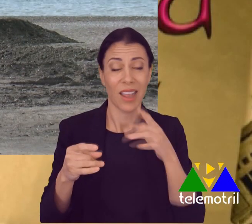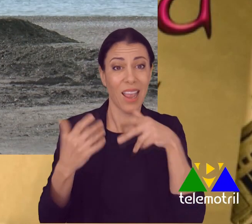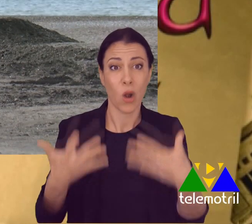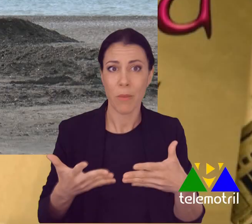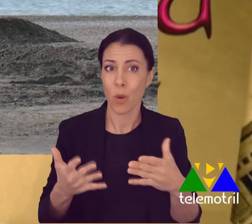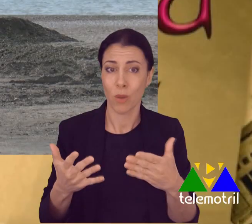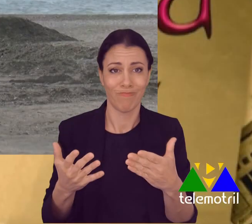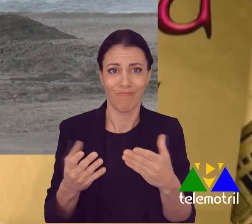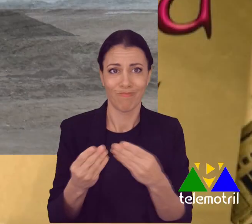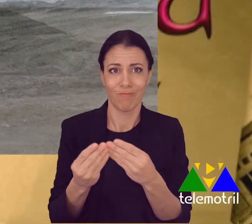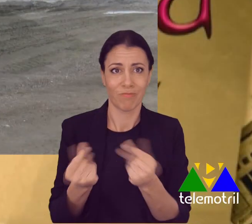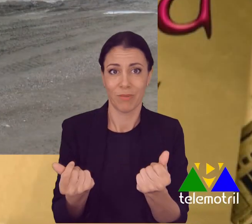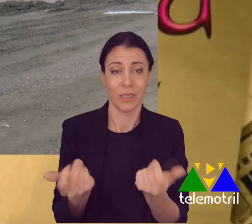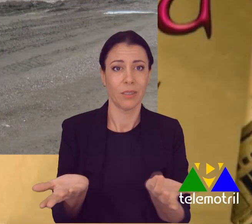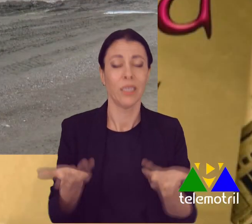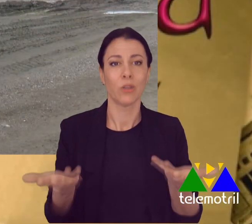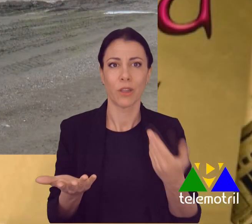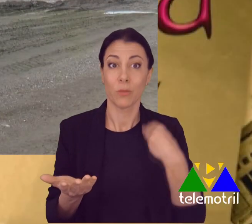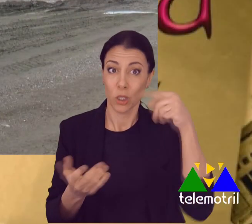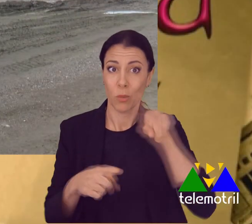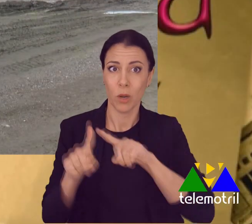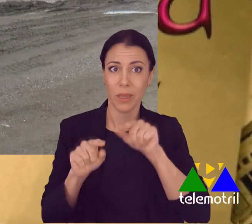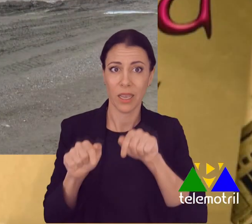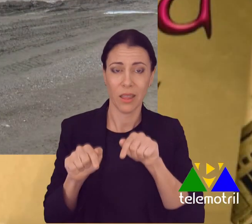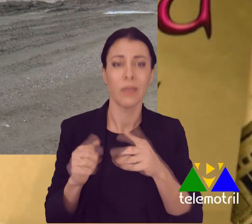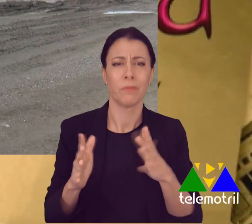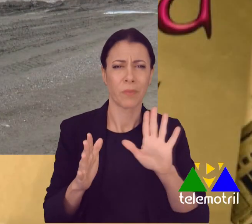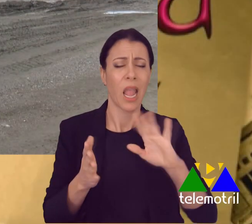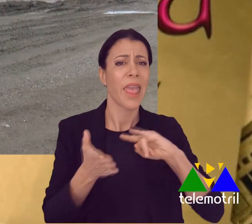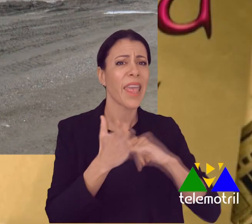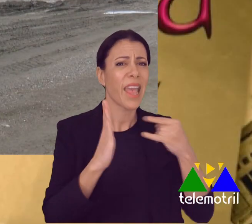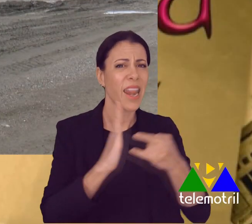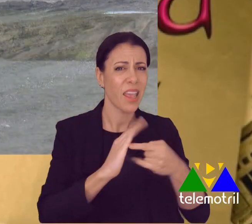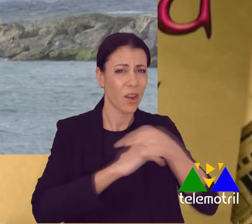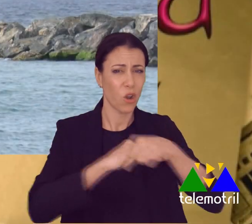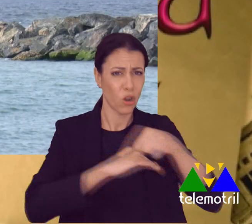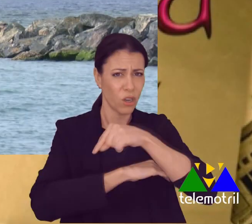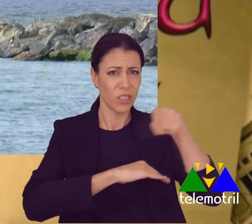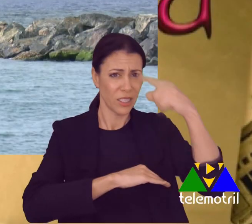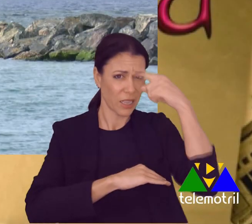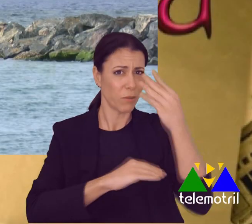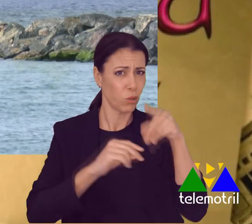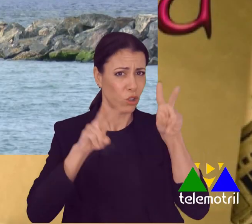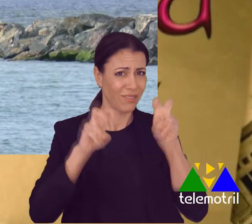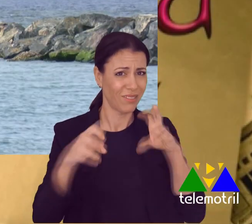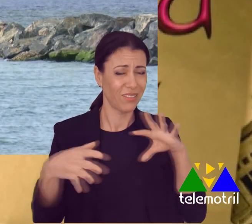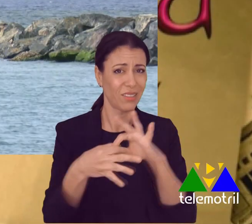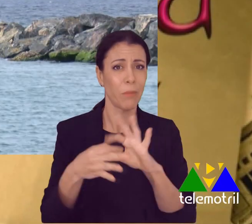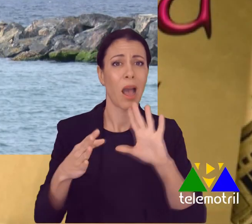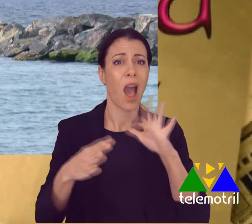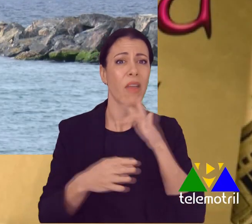existe, de ahí quizás la problemática que hemos tenido. Los ingenieros saben mucho de estos temas, ¿no? Y